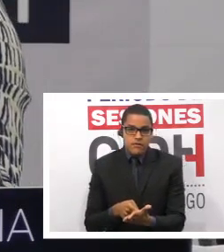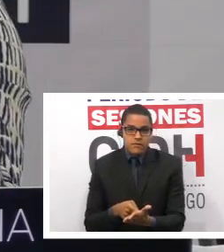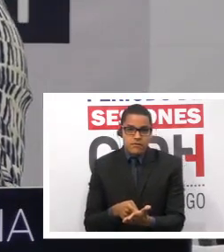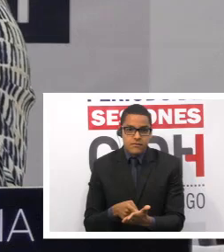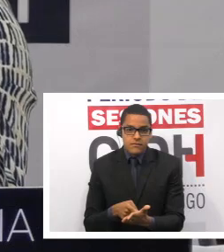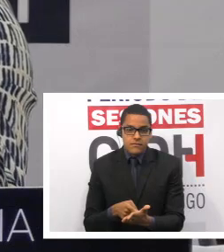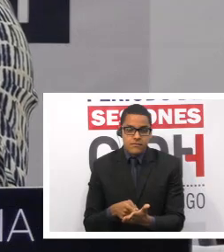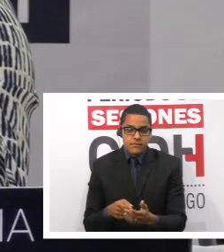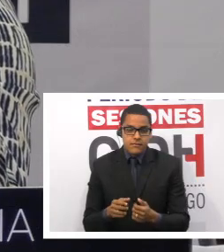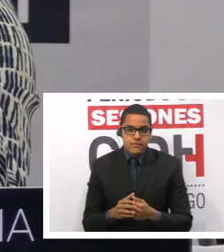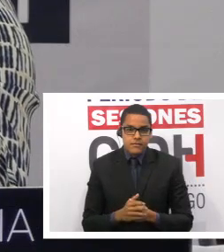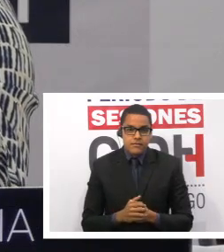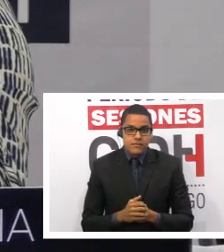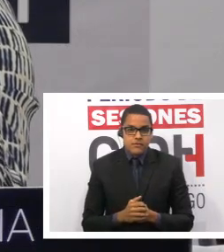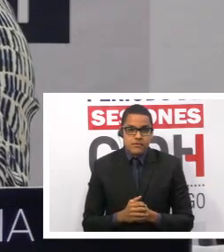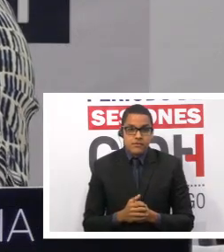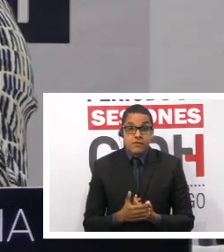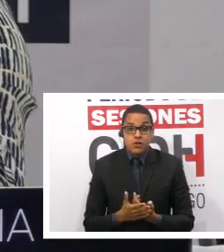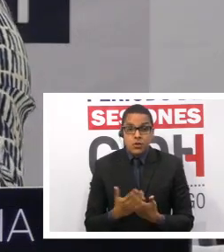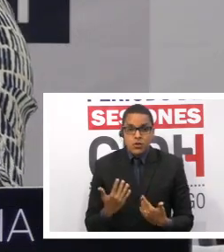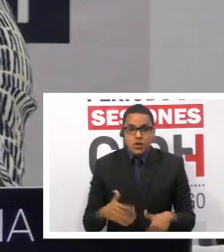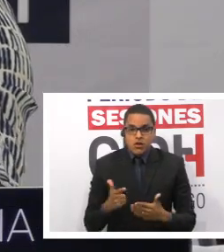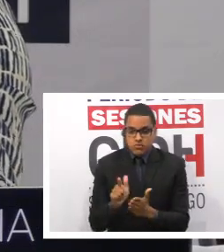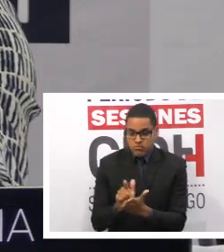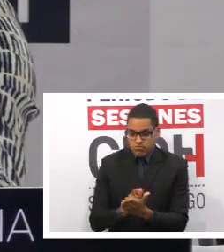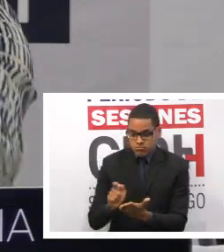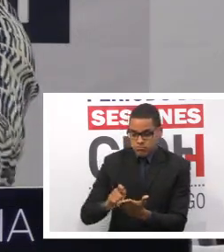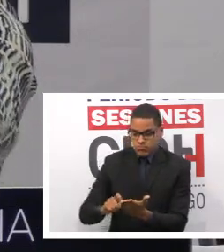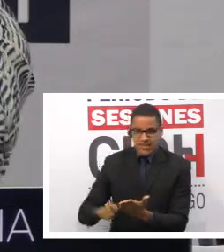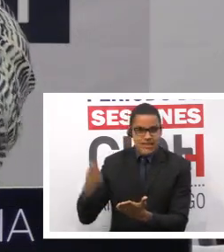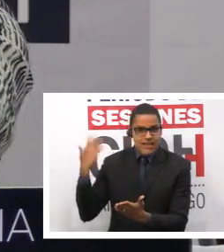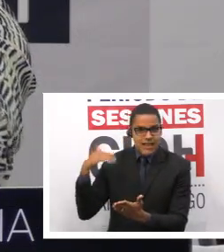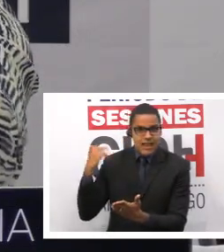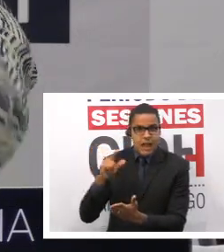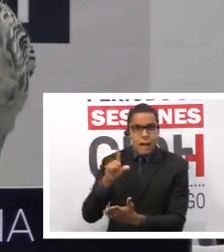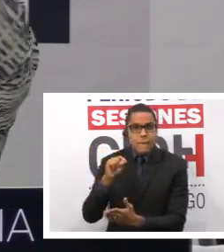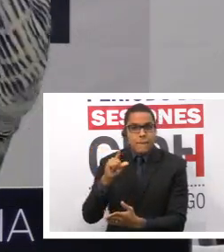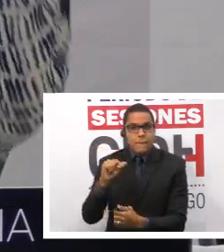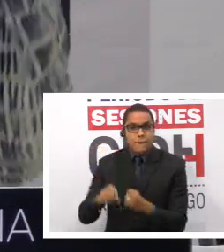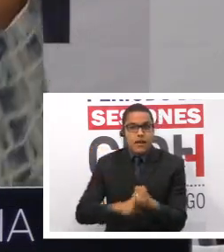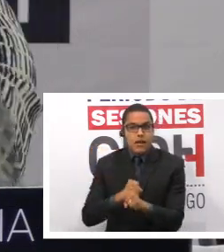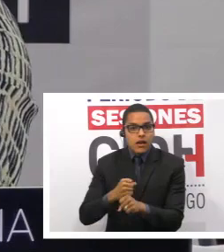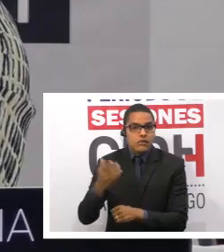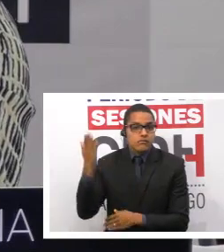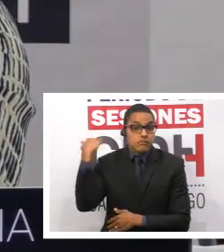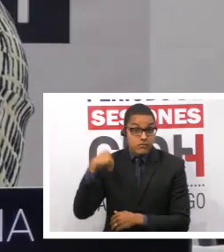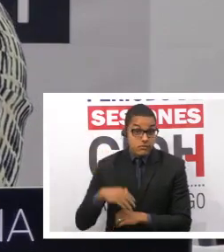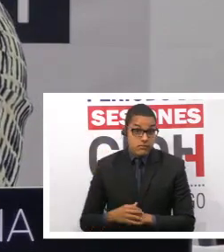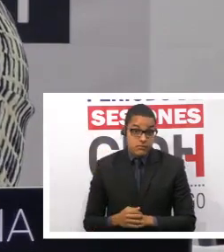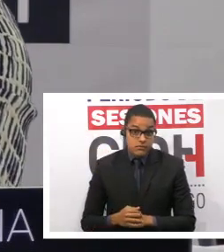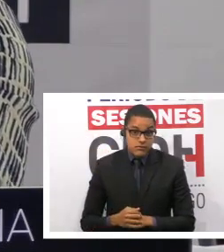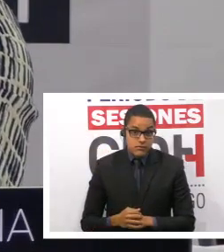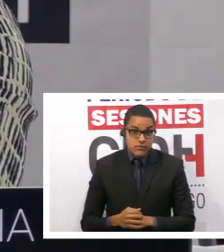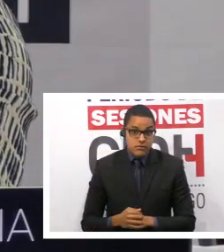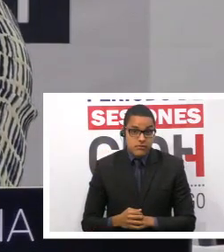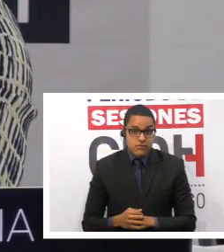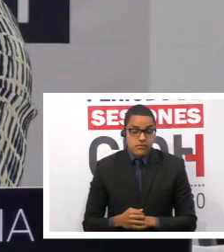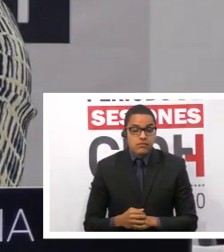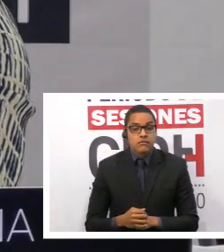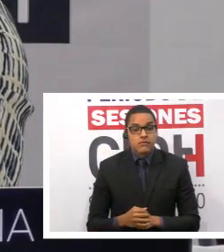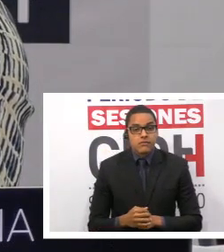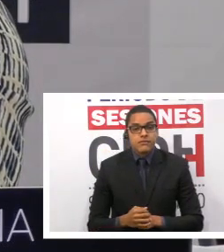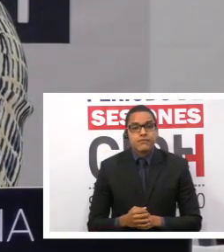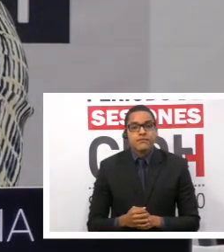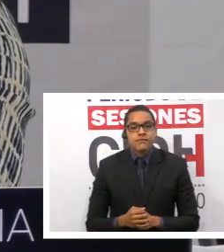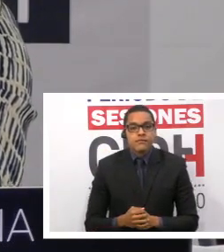20 años después hay que tener una internación evolutiva dinámica para en el marco del cuerpo de un interamericano